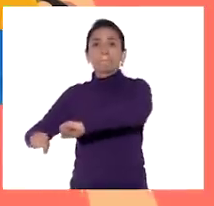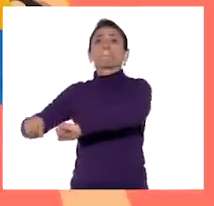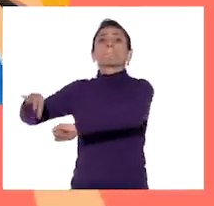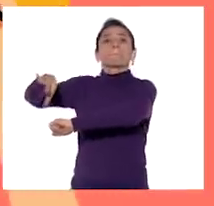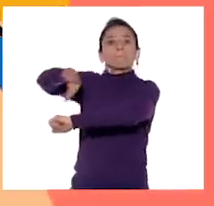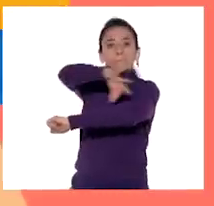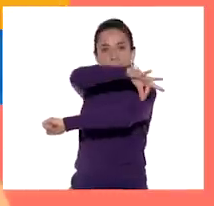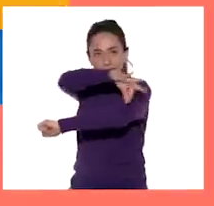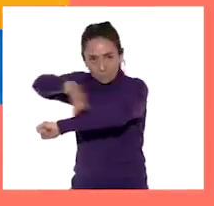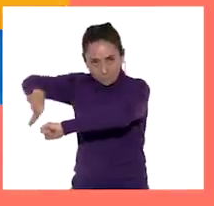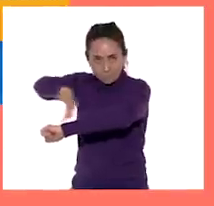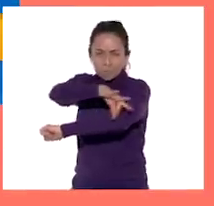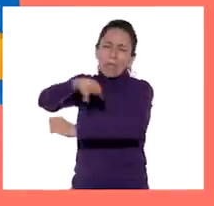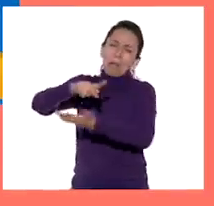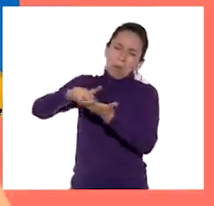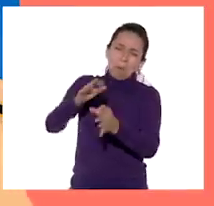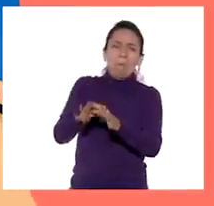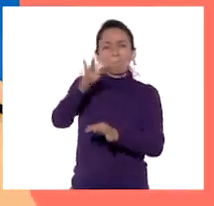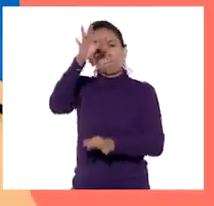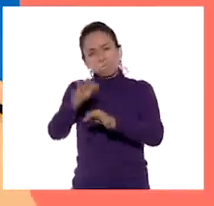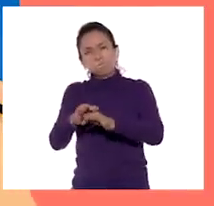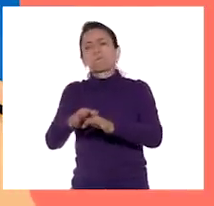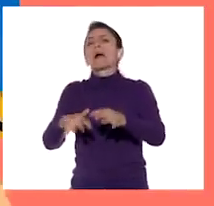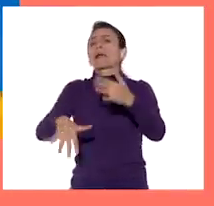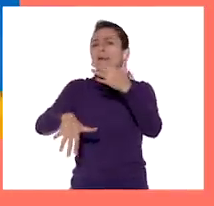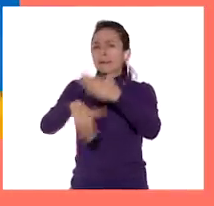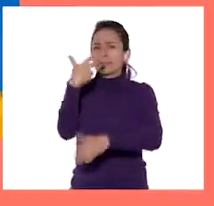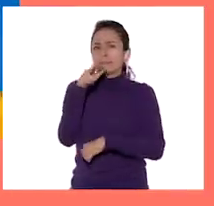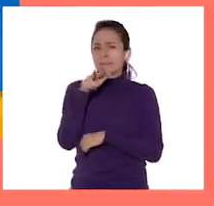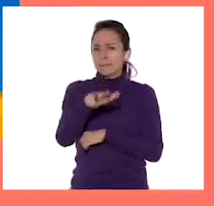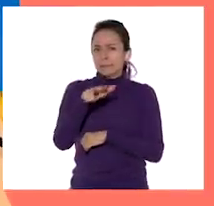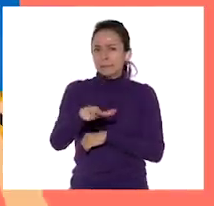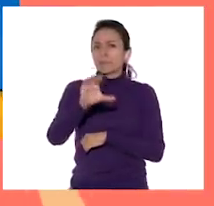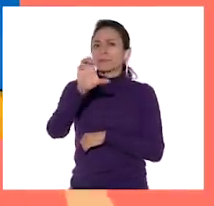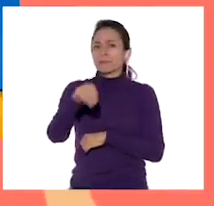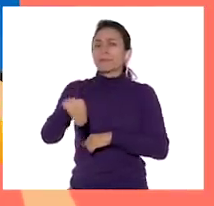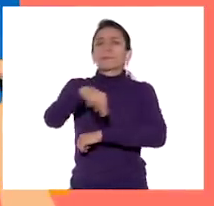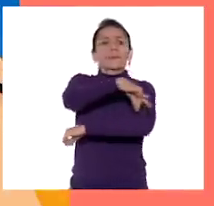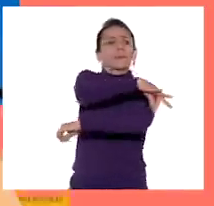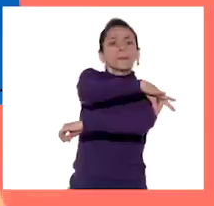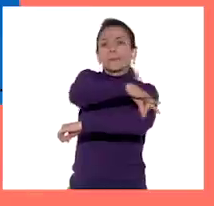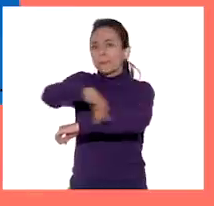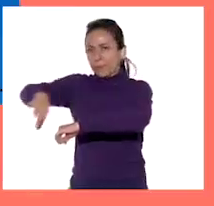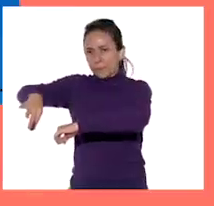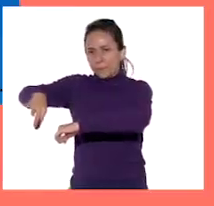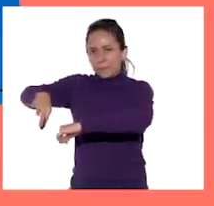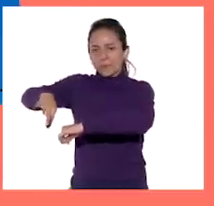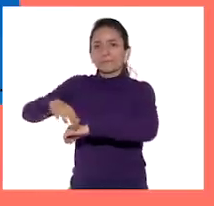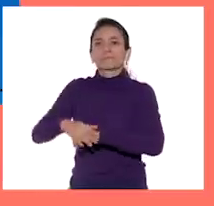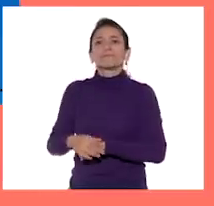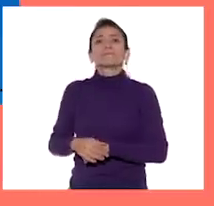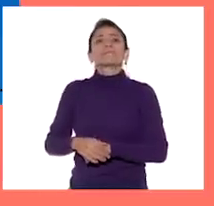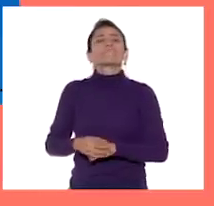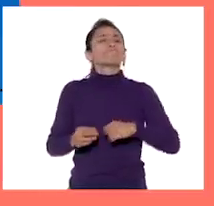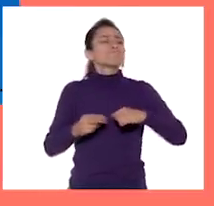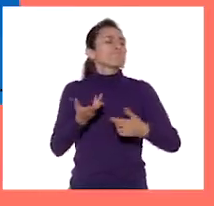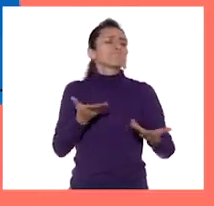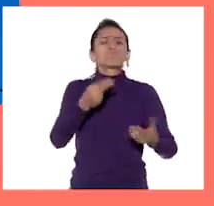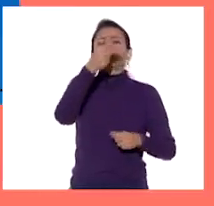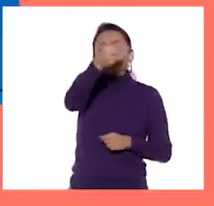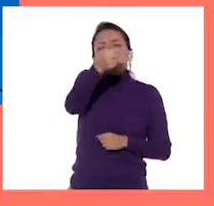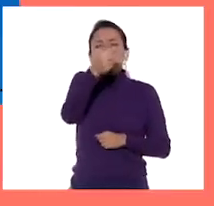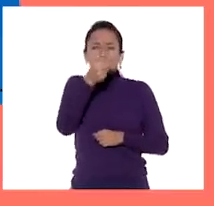el plumón o la pluma de 15 a 18 centímetros de largo de un lado, dejando un margen de